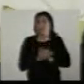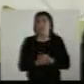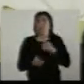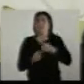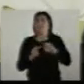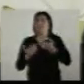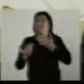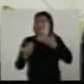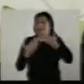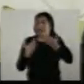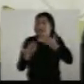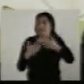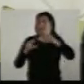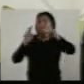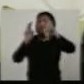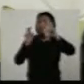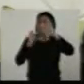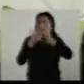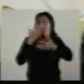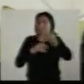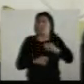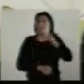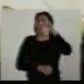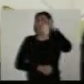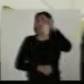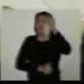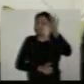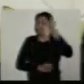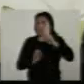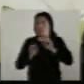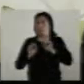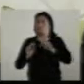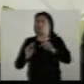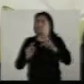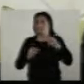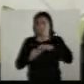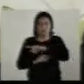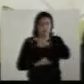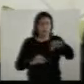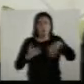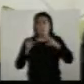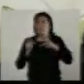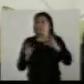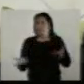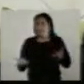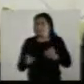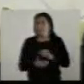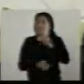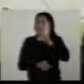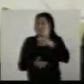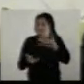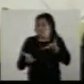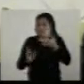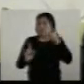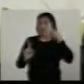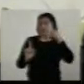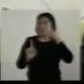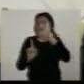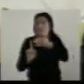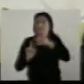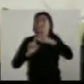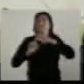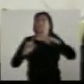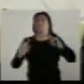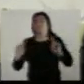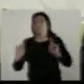y encara el tema de la discapacidad como un tema de derechos y oportunidades para la gente. Este me parece que es un